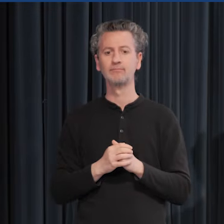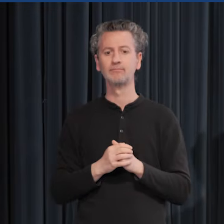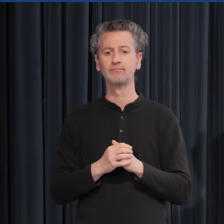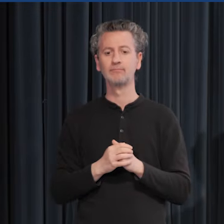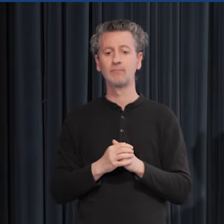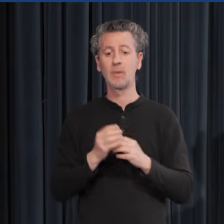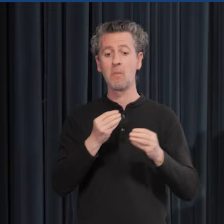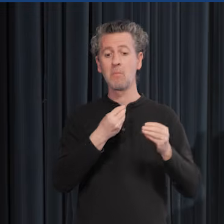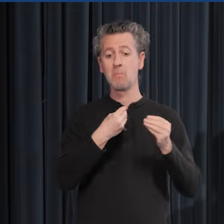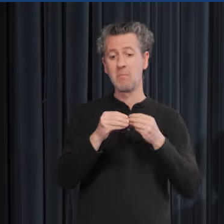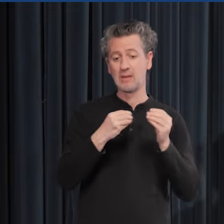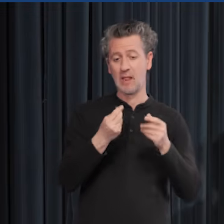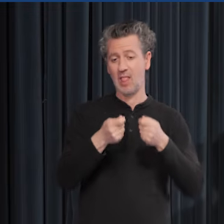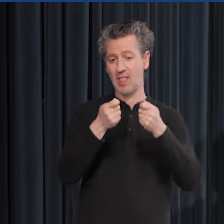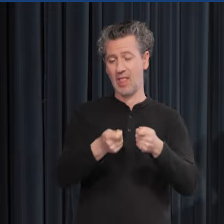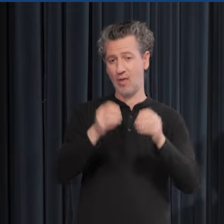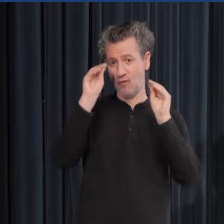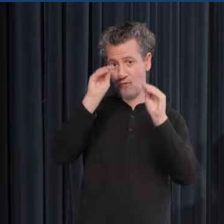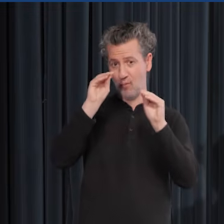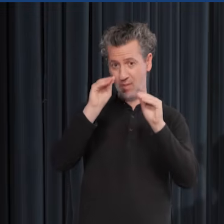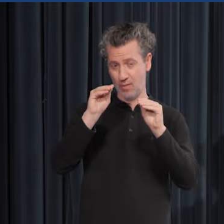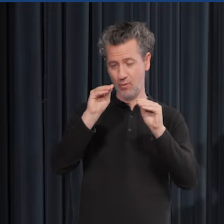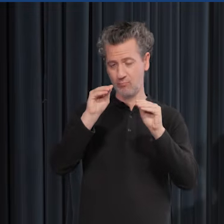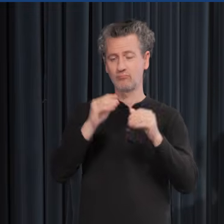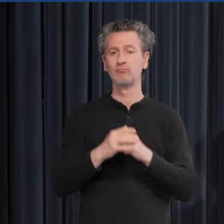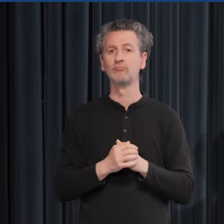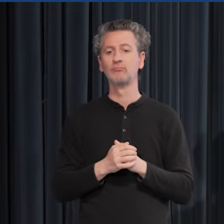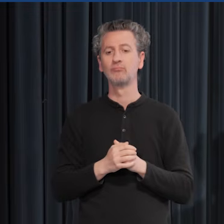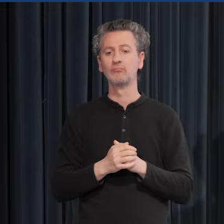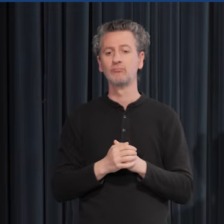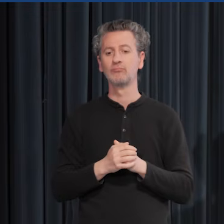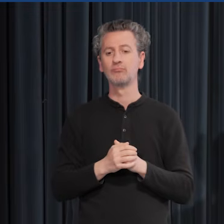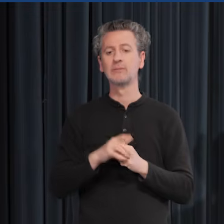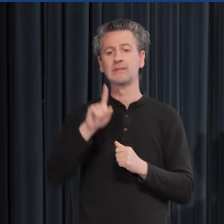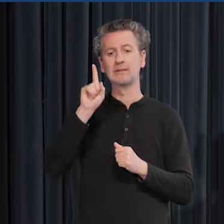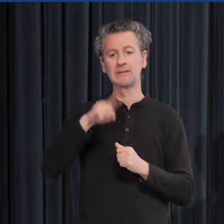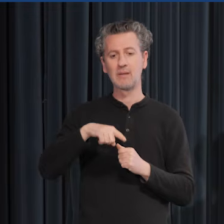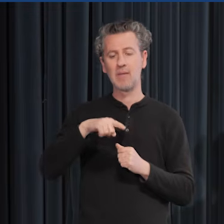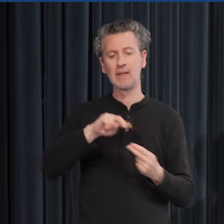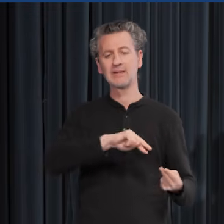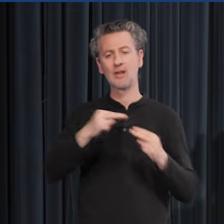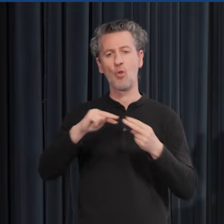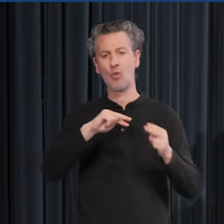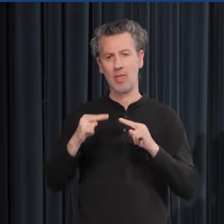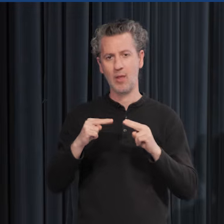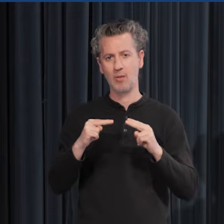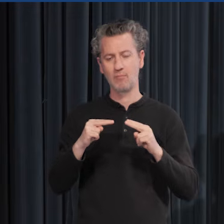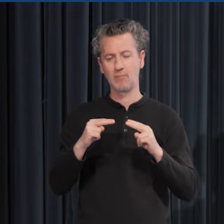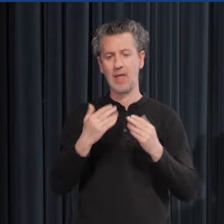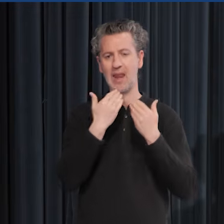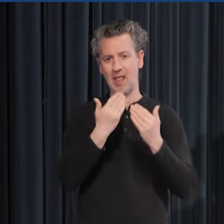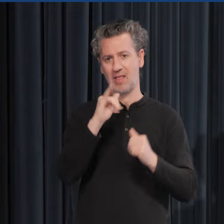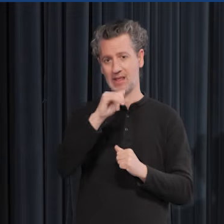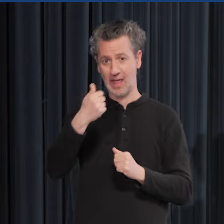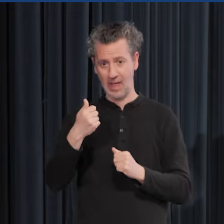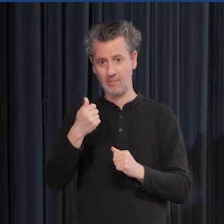los materiales de formación que se van a producir, que van a estar disponibles, se van a traducir también con inteligencia artificial, no solo